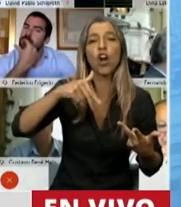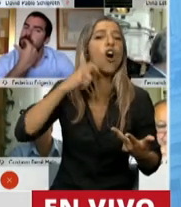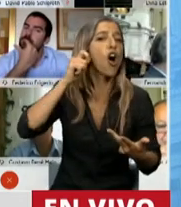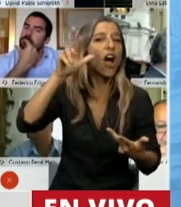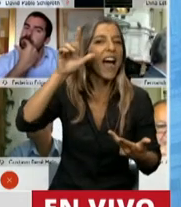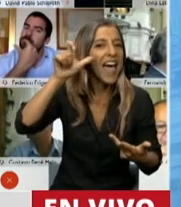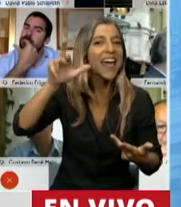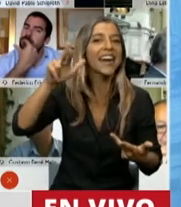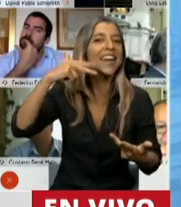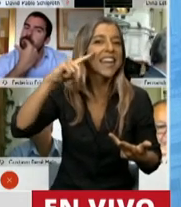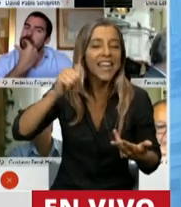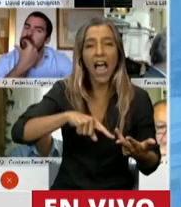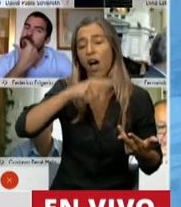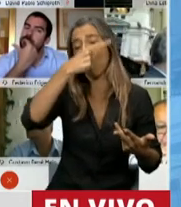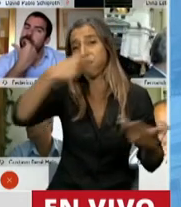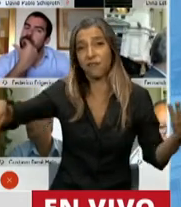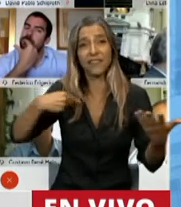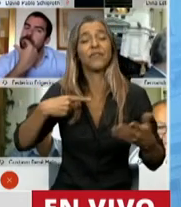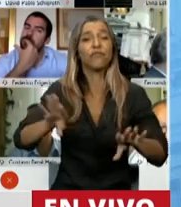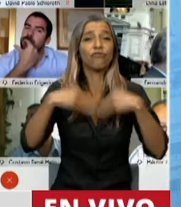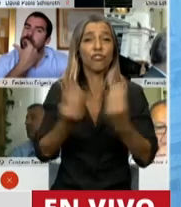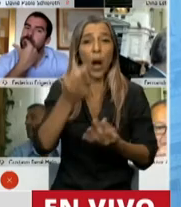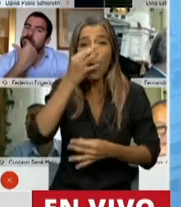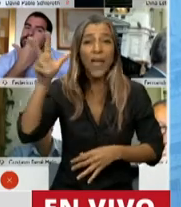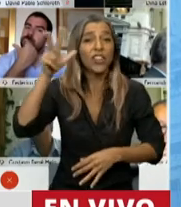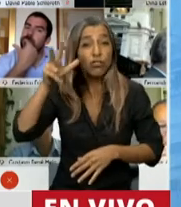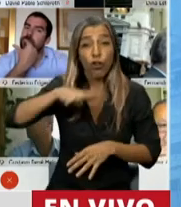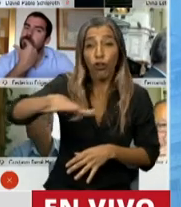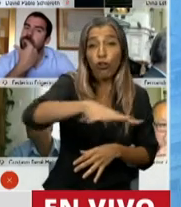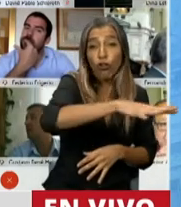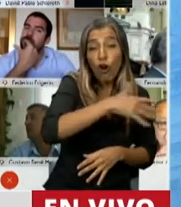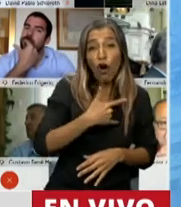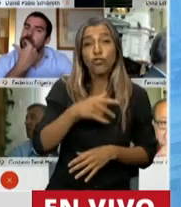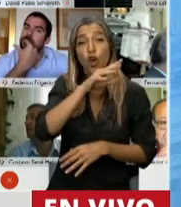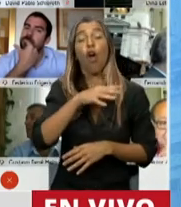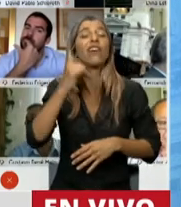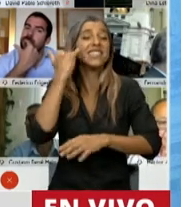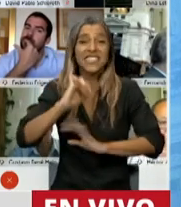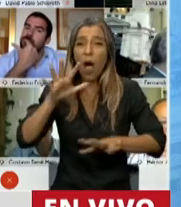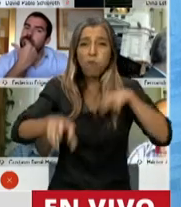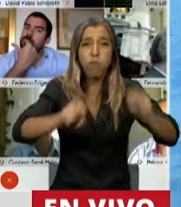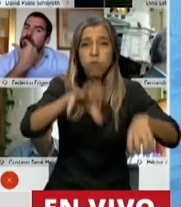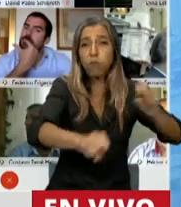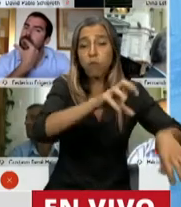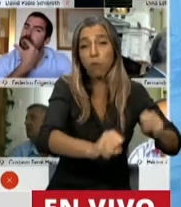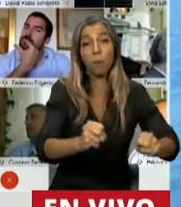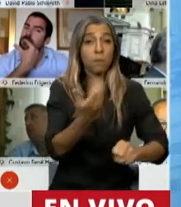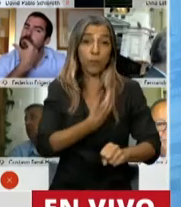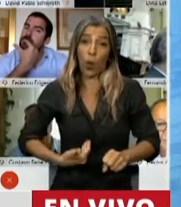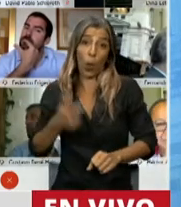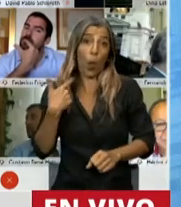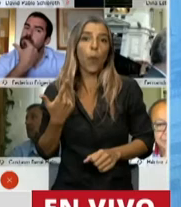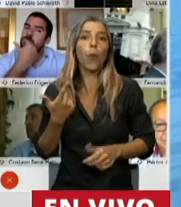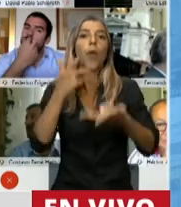28 municipios, 43 kilómetros de tierras usurpadas, y el oficialismo también se niega a tratar este